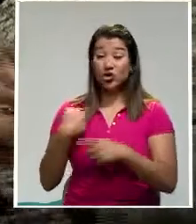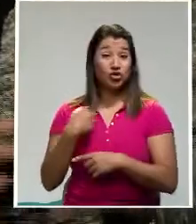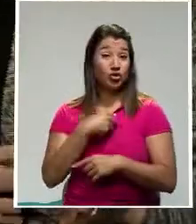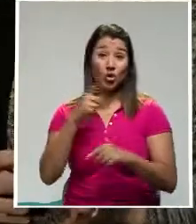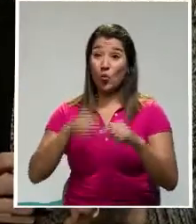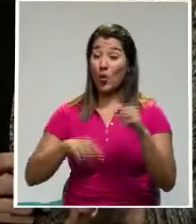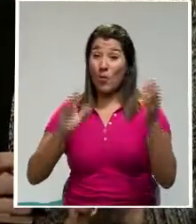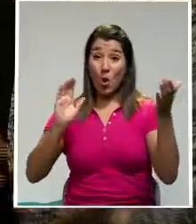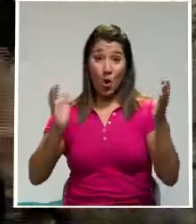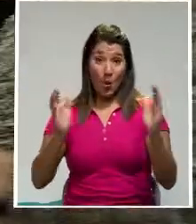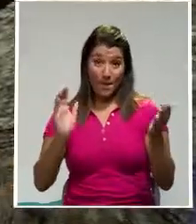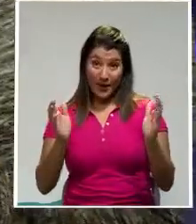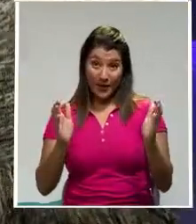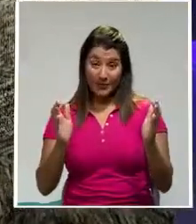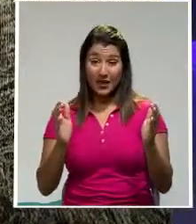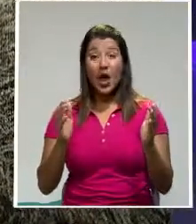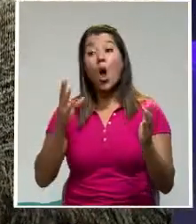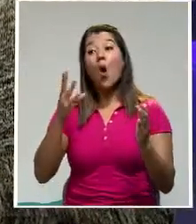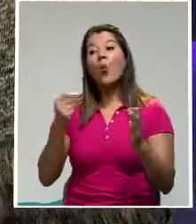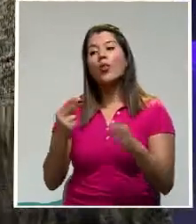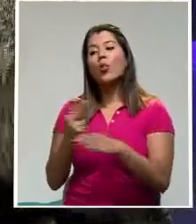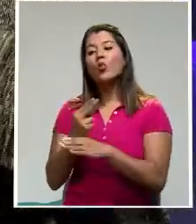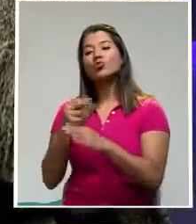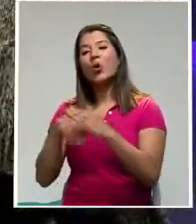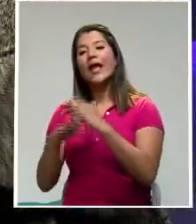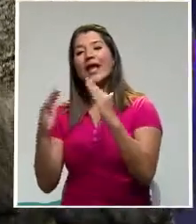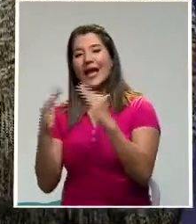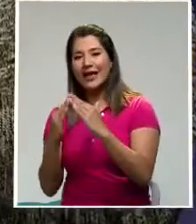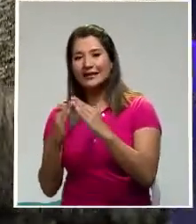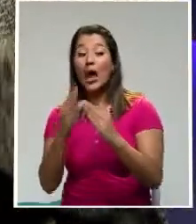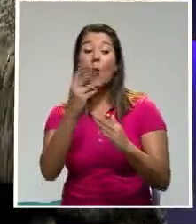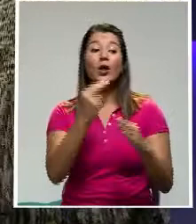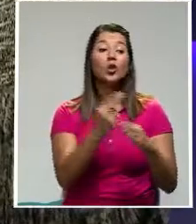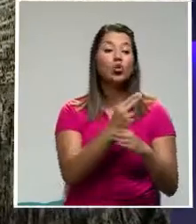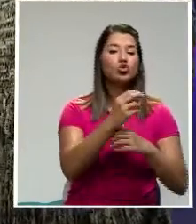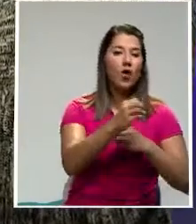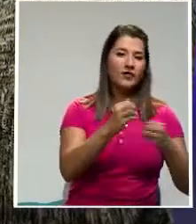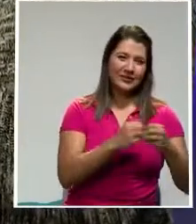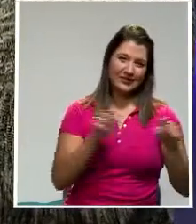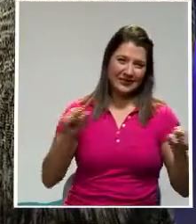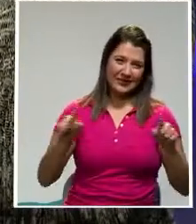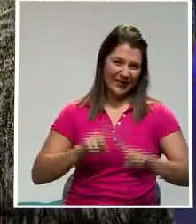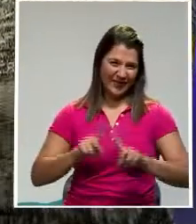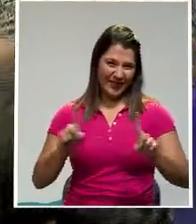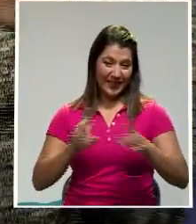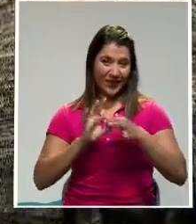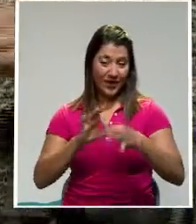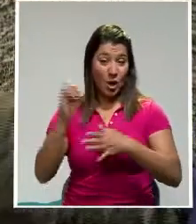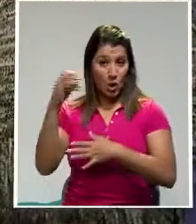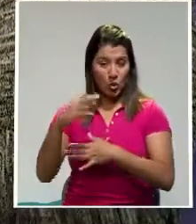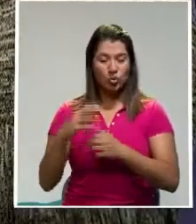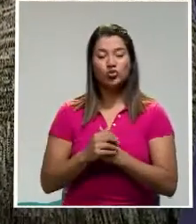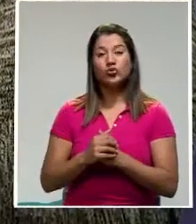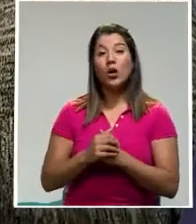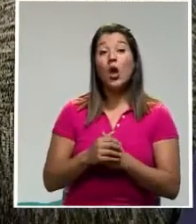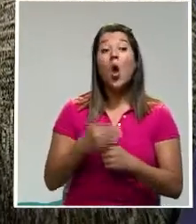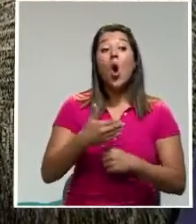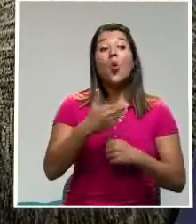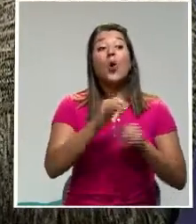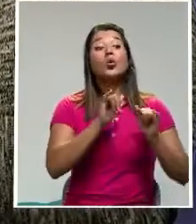el consumo de la casa con el consumo de la oficina. Ahora, ¿qué es un comportamiento importante? Cuando están en la